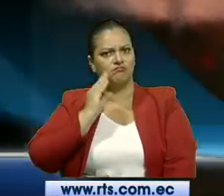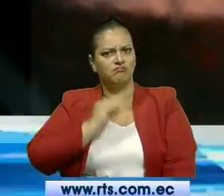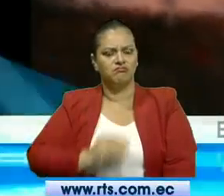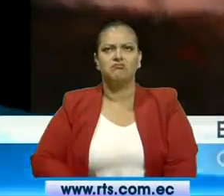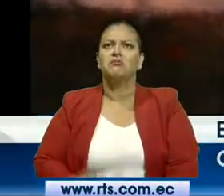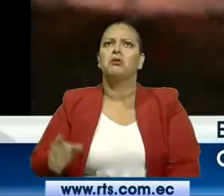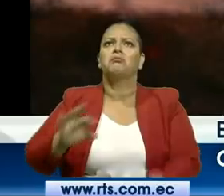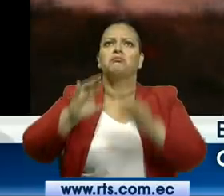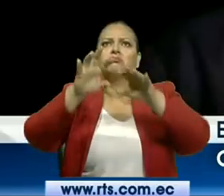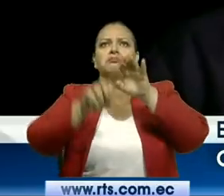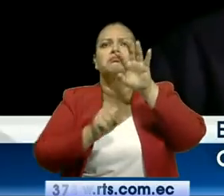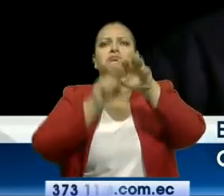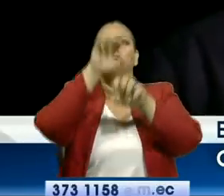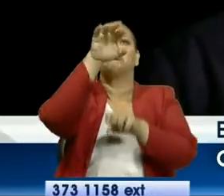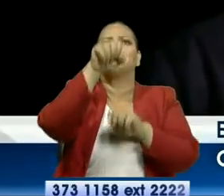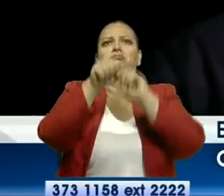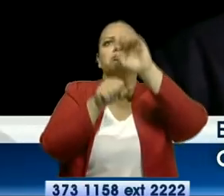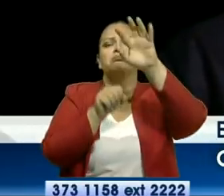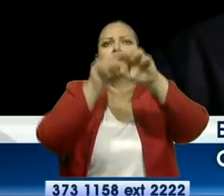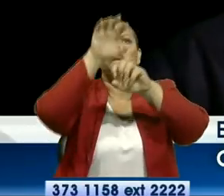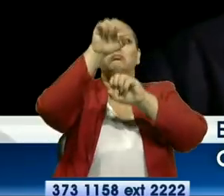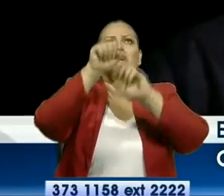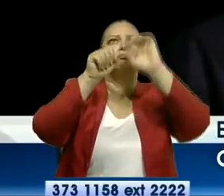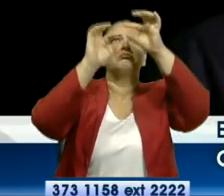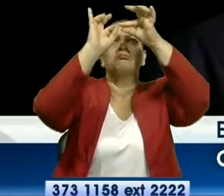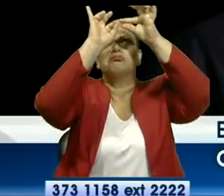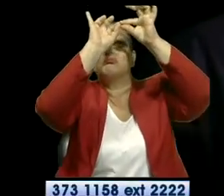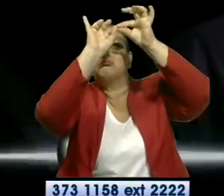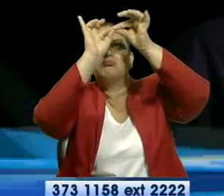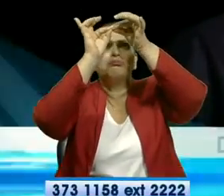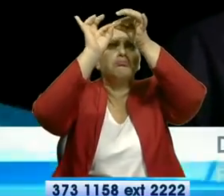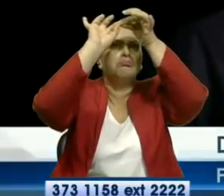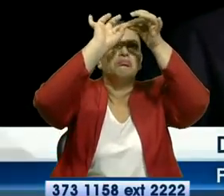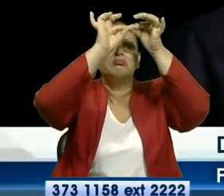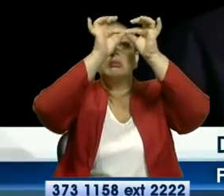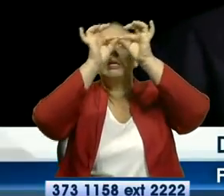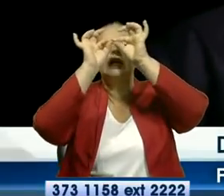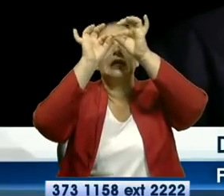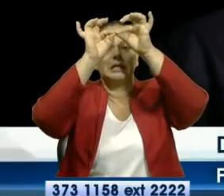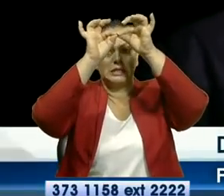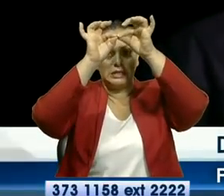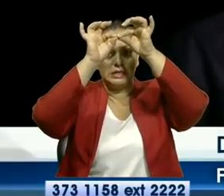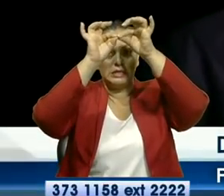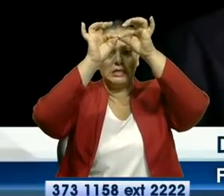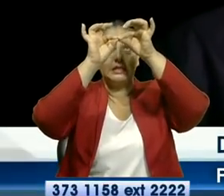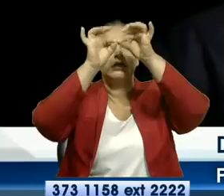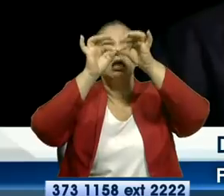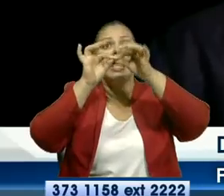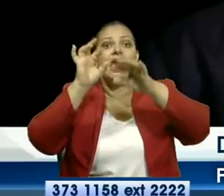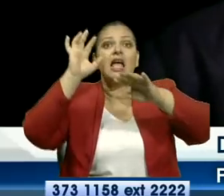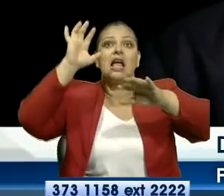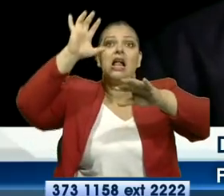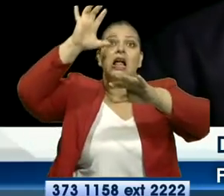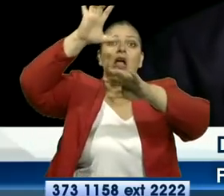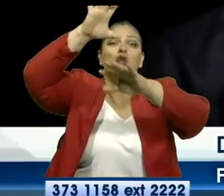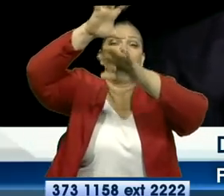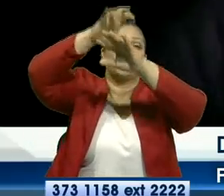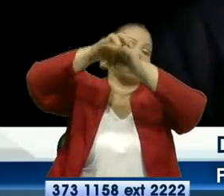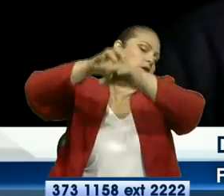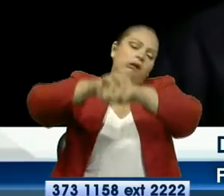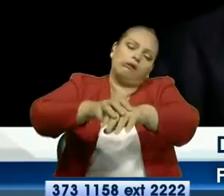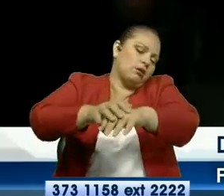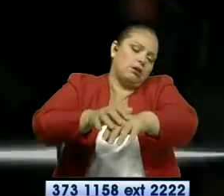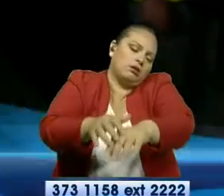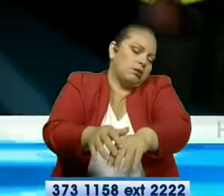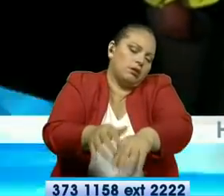explica qué salió mal. Él no es el sector que ha hecho Villo. Él trabaja, según se indica en las primeras investigaciones, en Cenel San